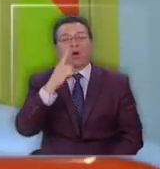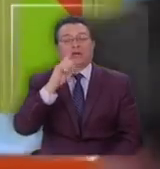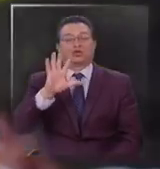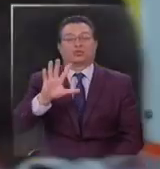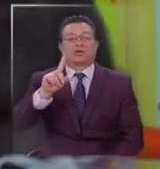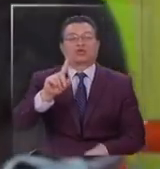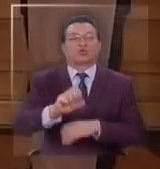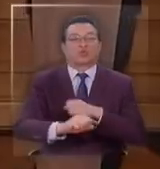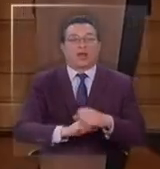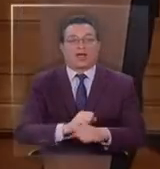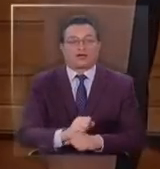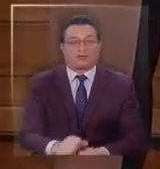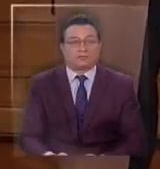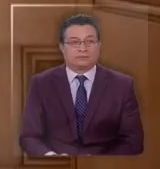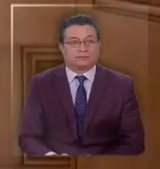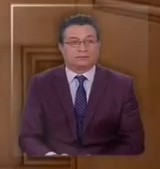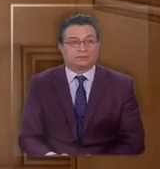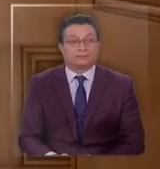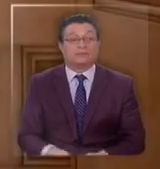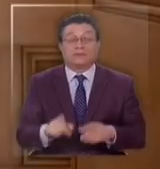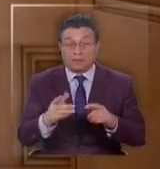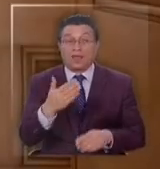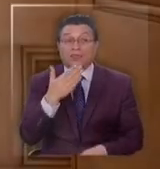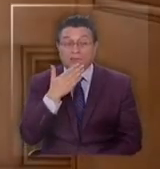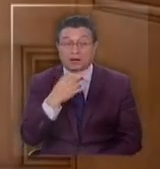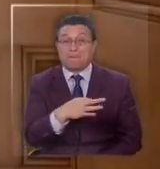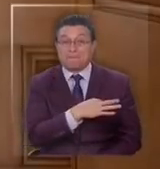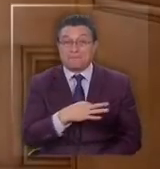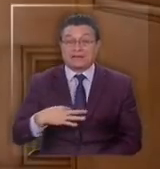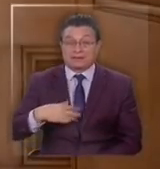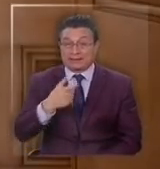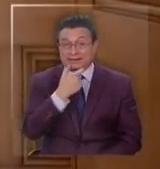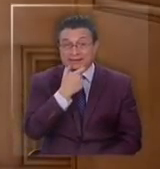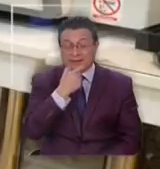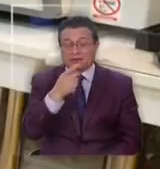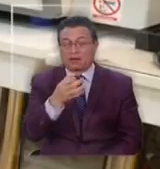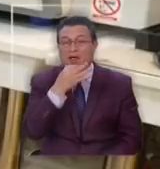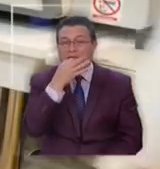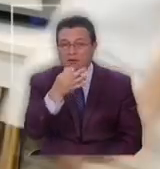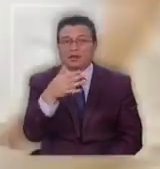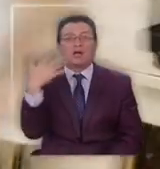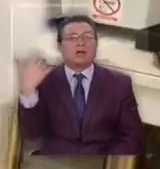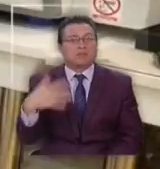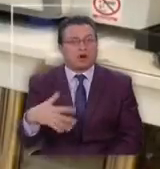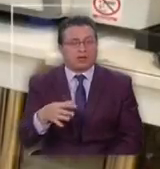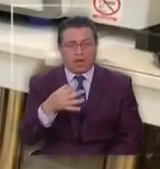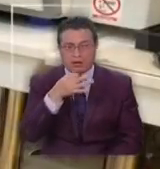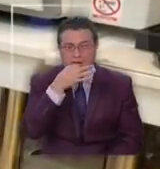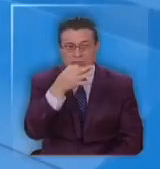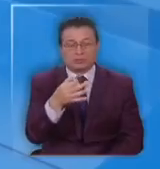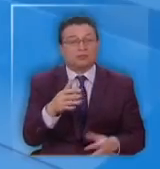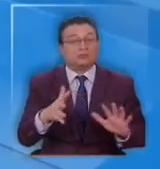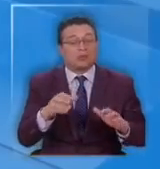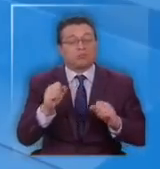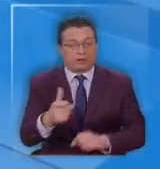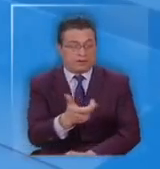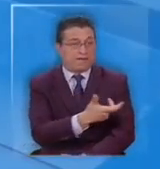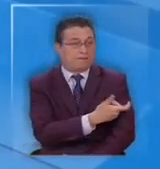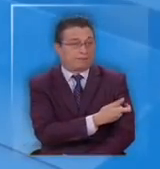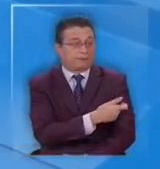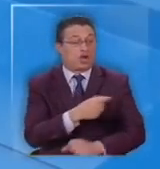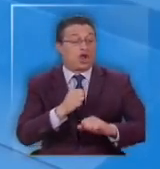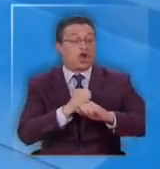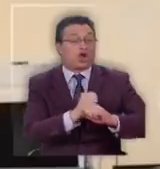años. Al mismo tiempo, el ministro británico de Salud hacía un importante anuncio. Una posible vacuna contra